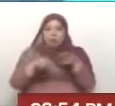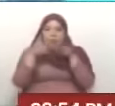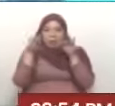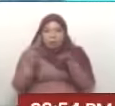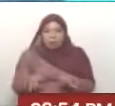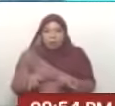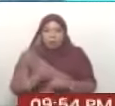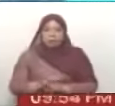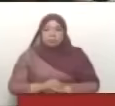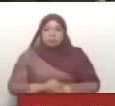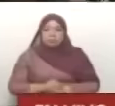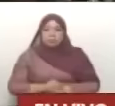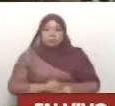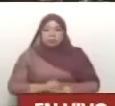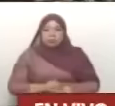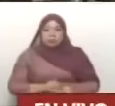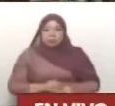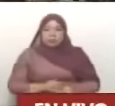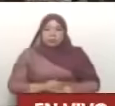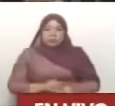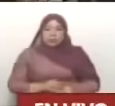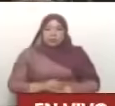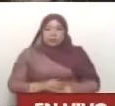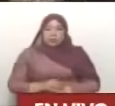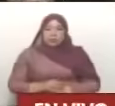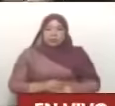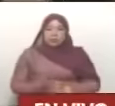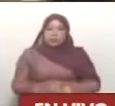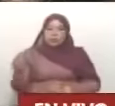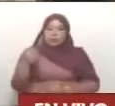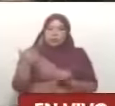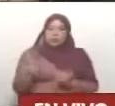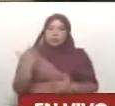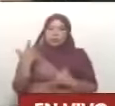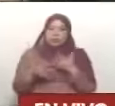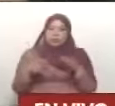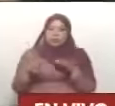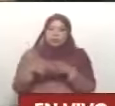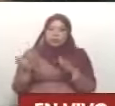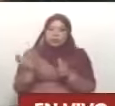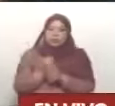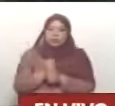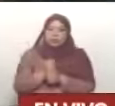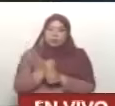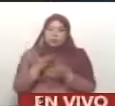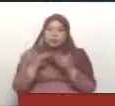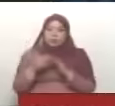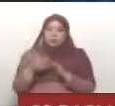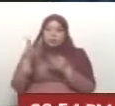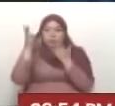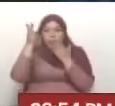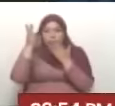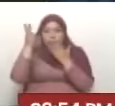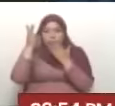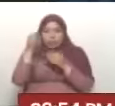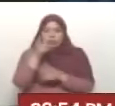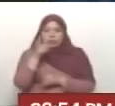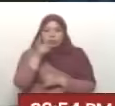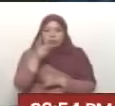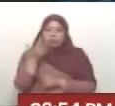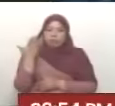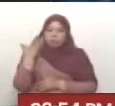seguridad. Así es, presidente. Y lo quise traer a colación porque allí los equipos se encontraron con una comunidad indígena